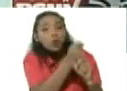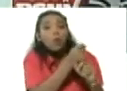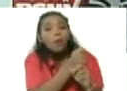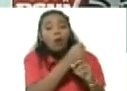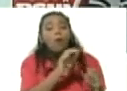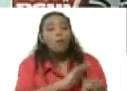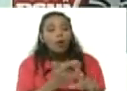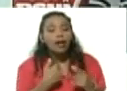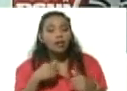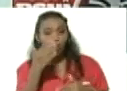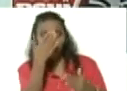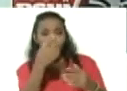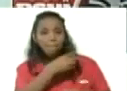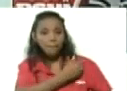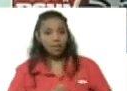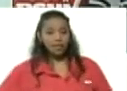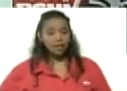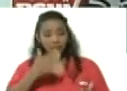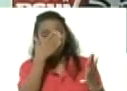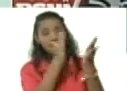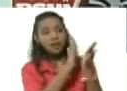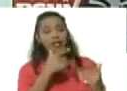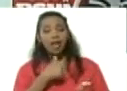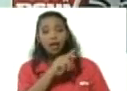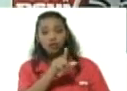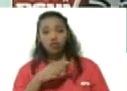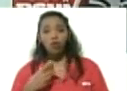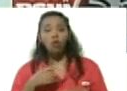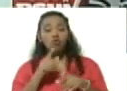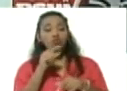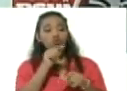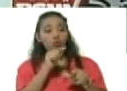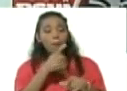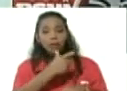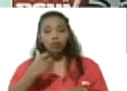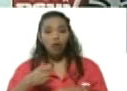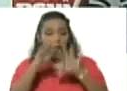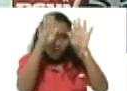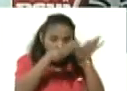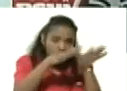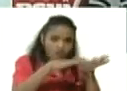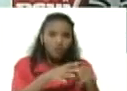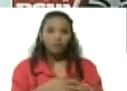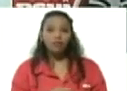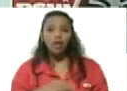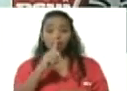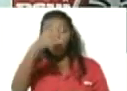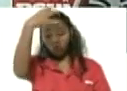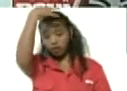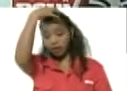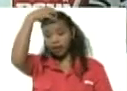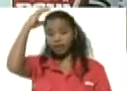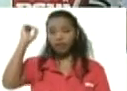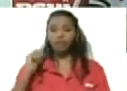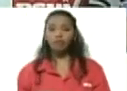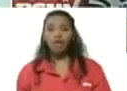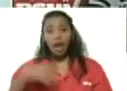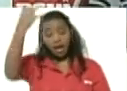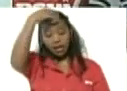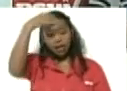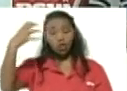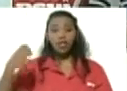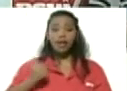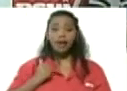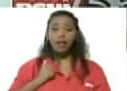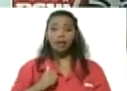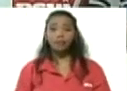frente, quienes son súbditos de un reino. El Reino de Canadá